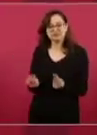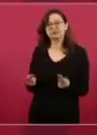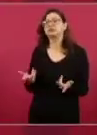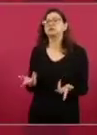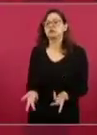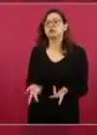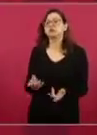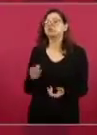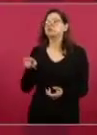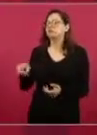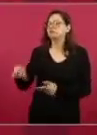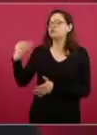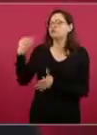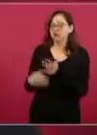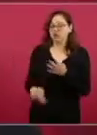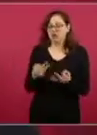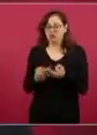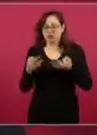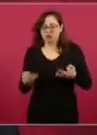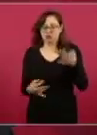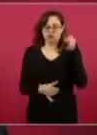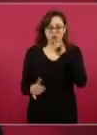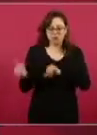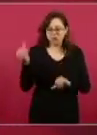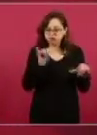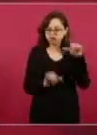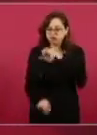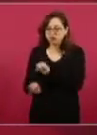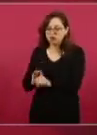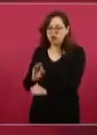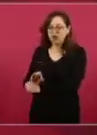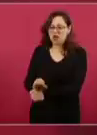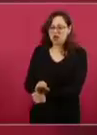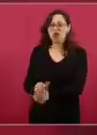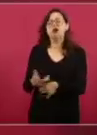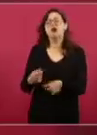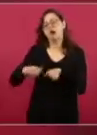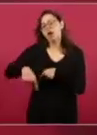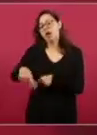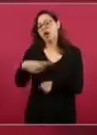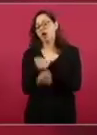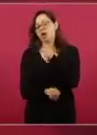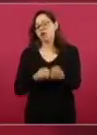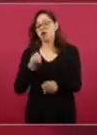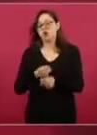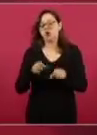fertilizantes a 800 mil productores este año.